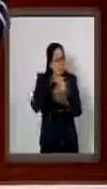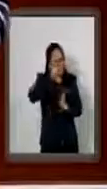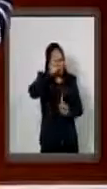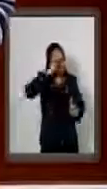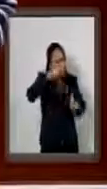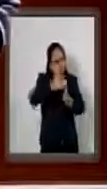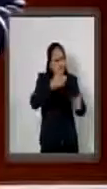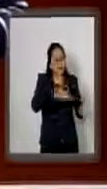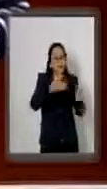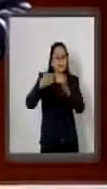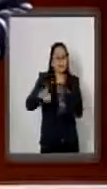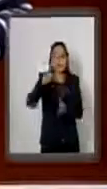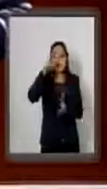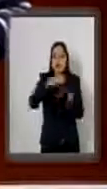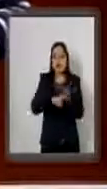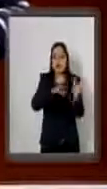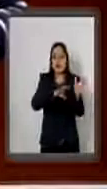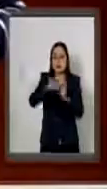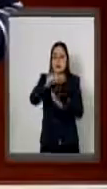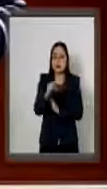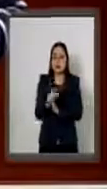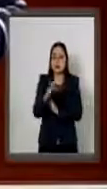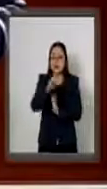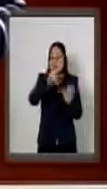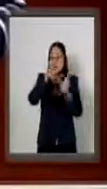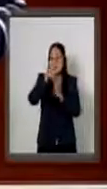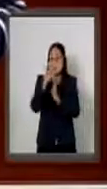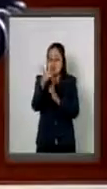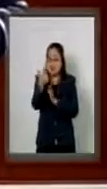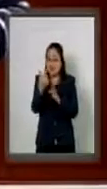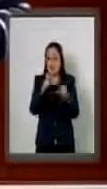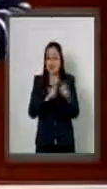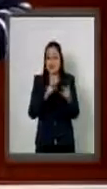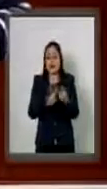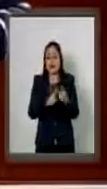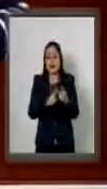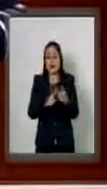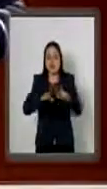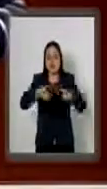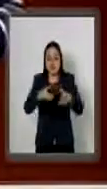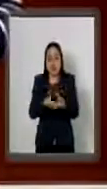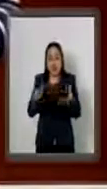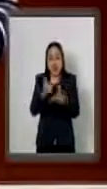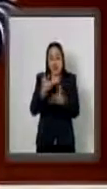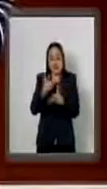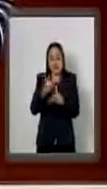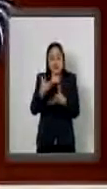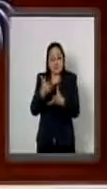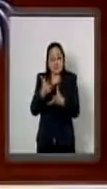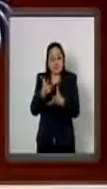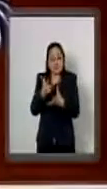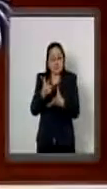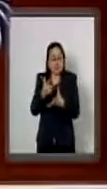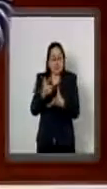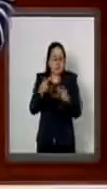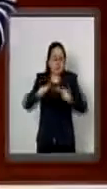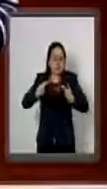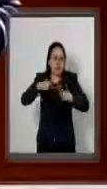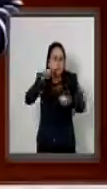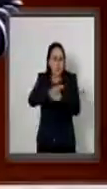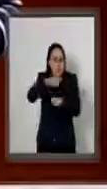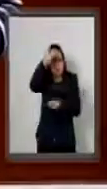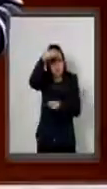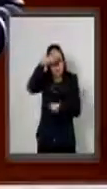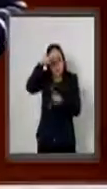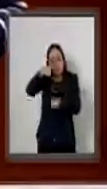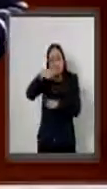El constituyente del 57, y en especial al emitir su voto particular Ponciano